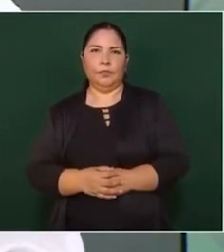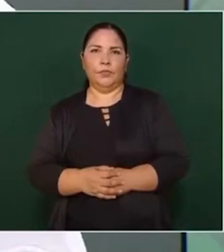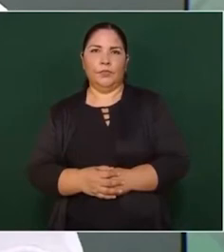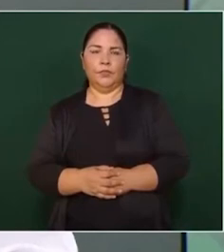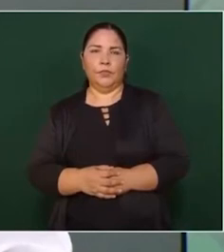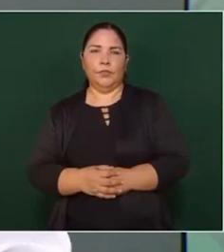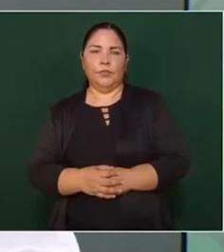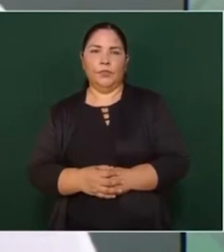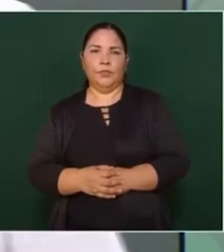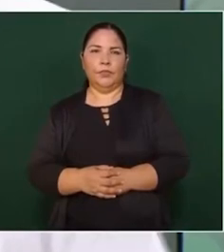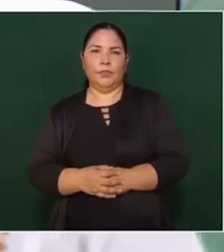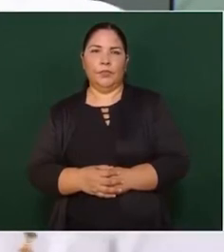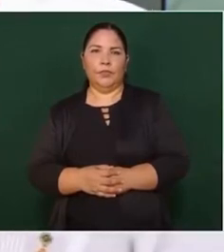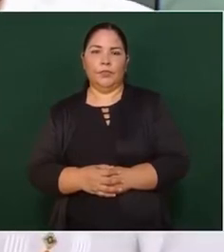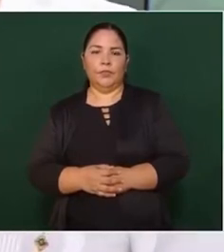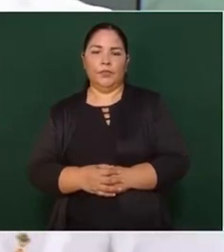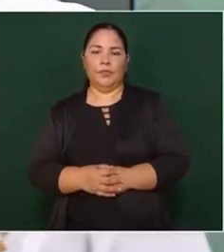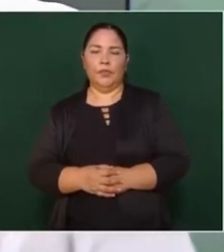Entonces,